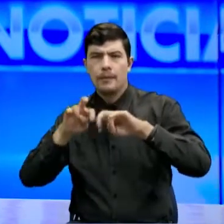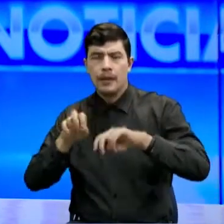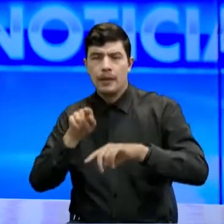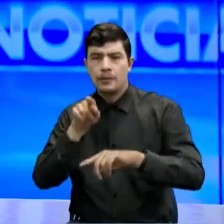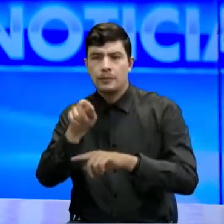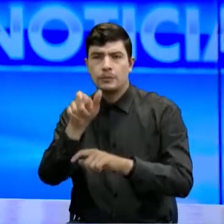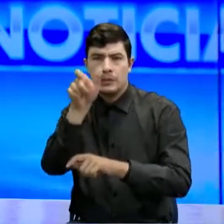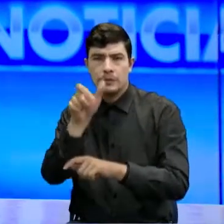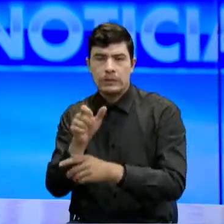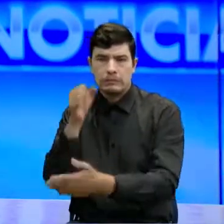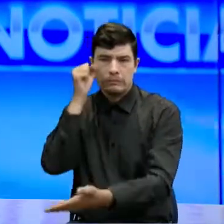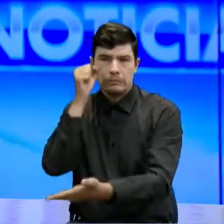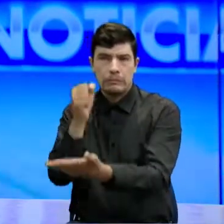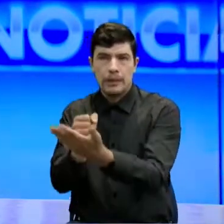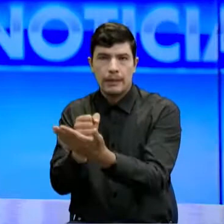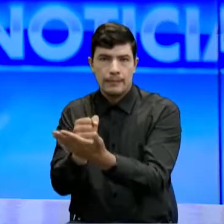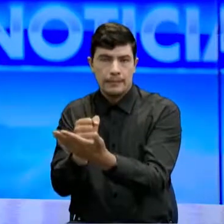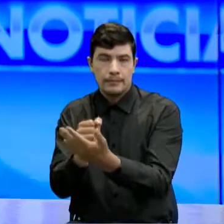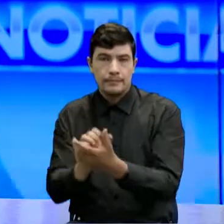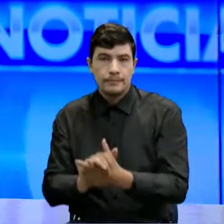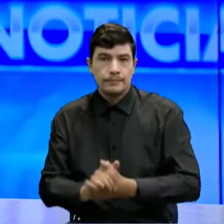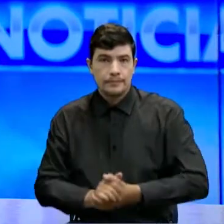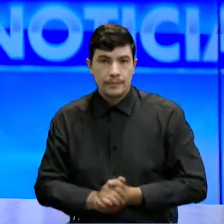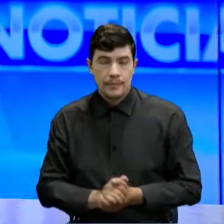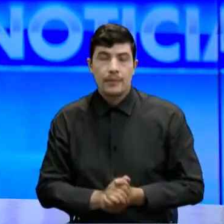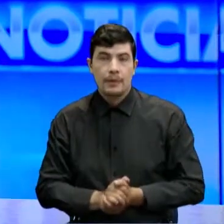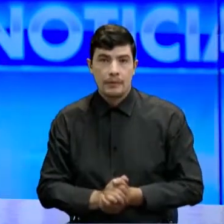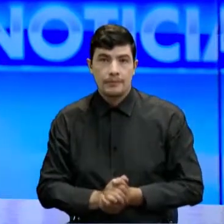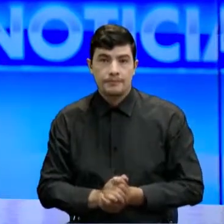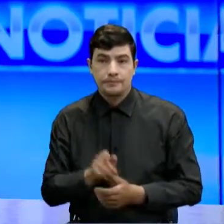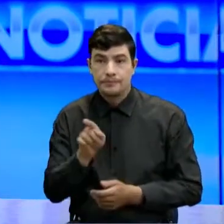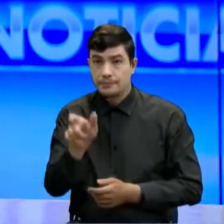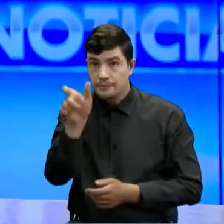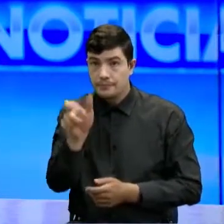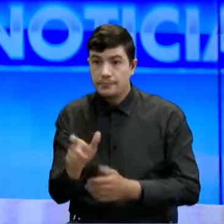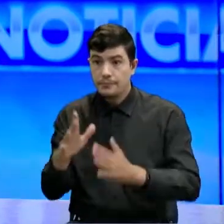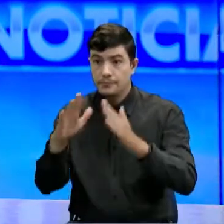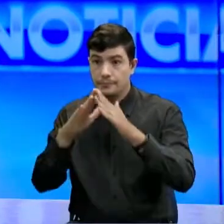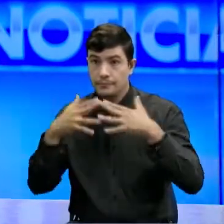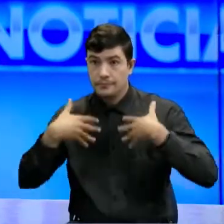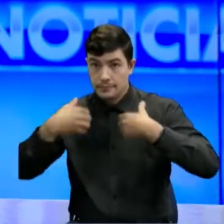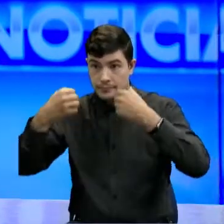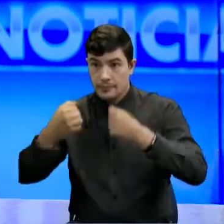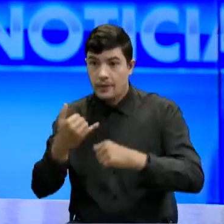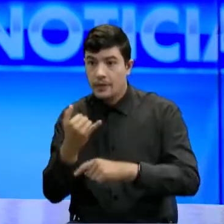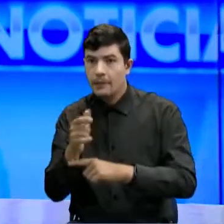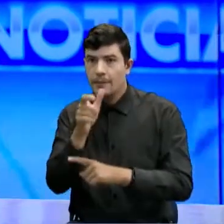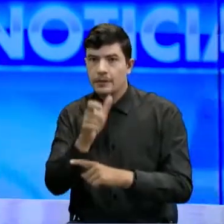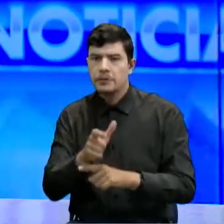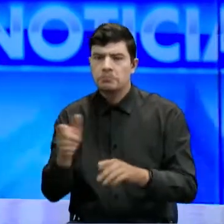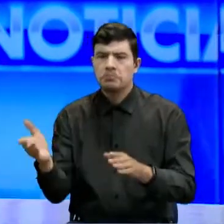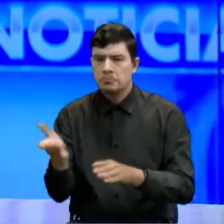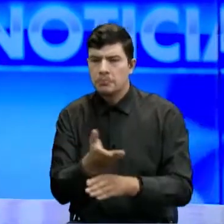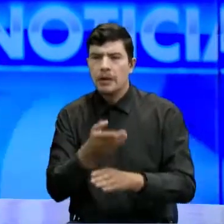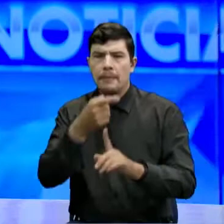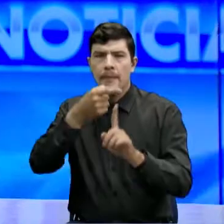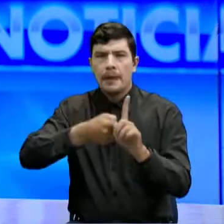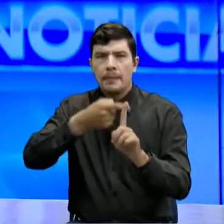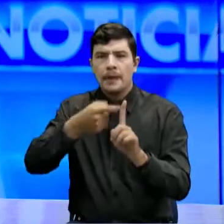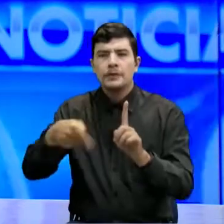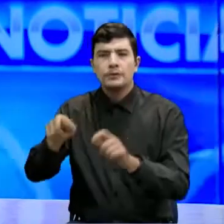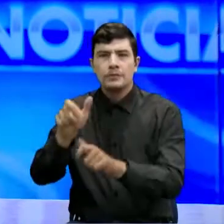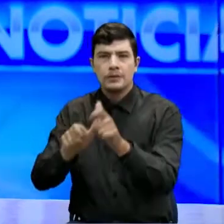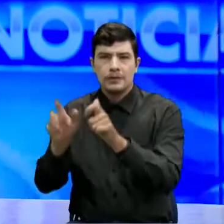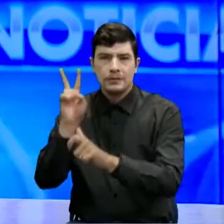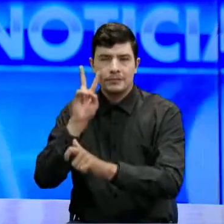al parecer serían extranjeros. Por eso, para ampliar esta información, establecemos contacto a esta hora con Richard Quiñones. Richard, buenas tardes. ¿Qué detalles se